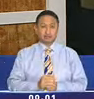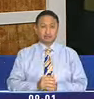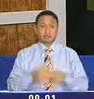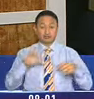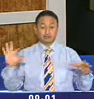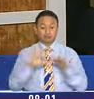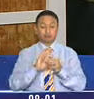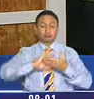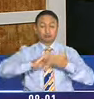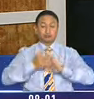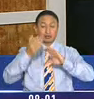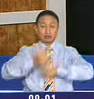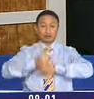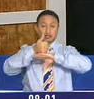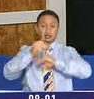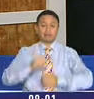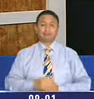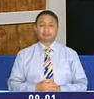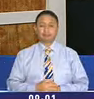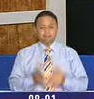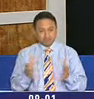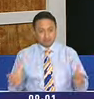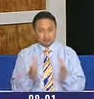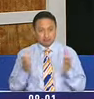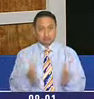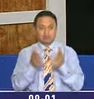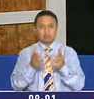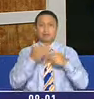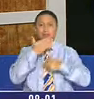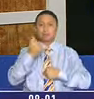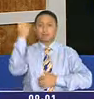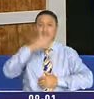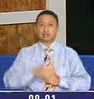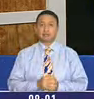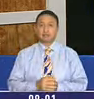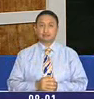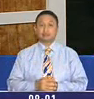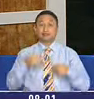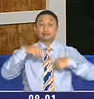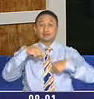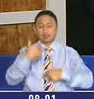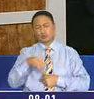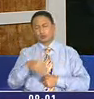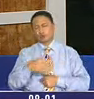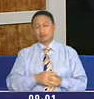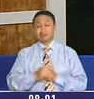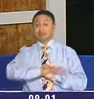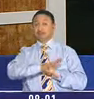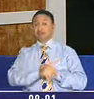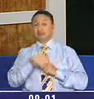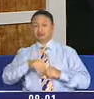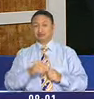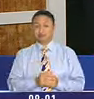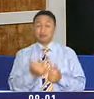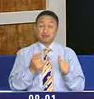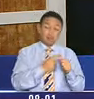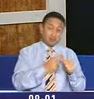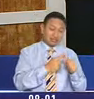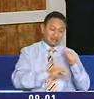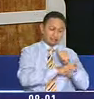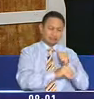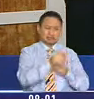con la comunidad y las autoridades. Aupando, aupando para tener mejores días. ¡Vamos con los pillos! Sección pillos, ¿eh?